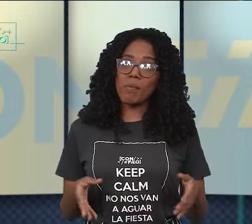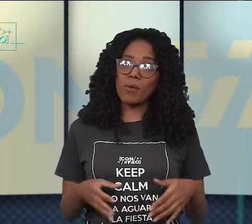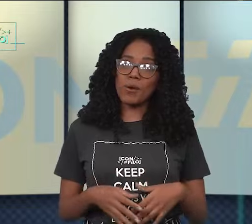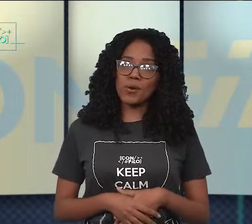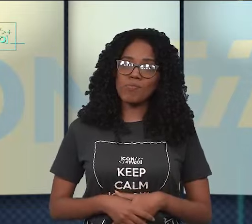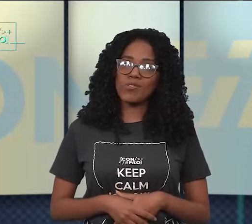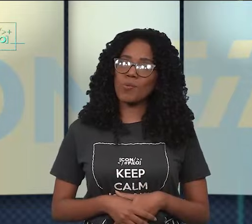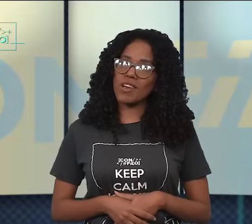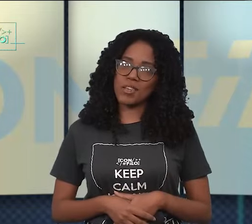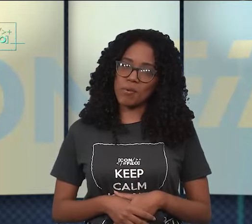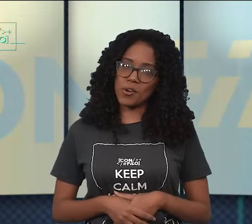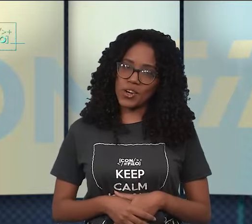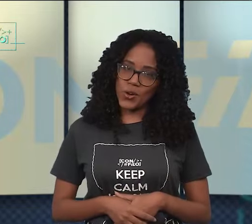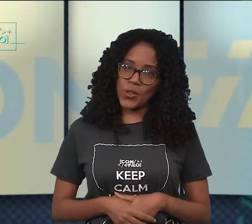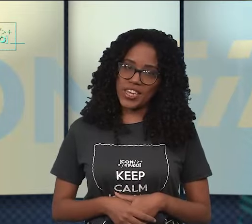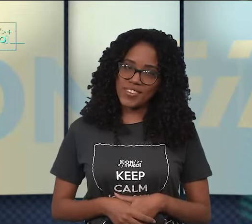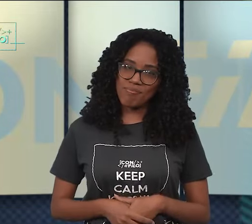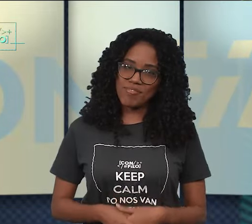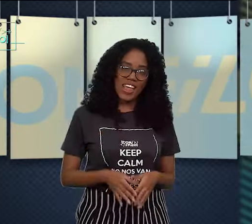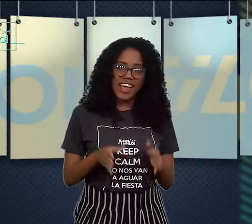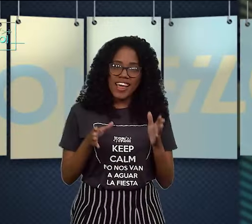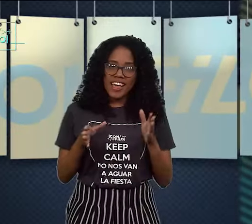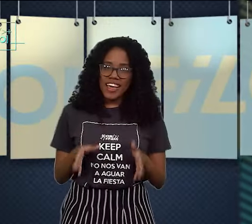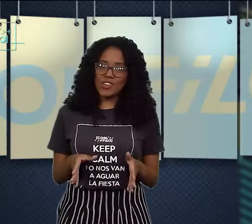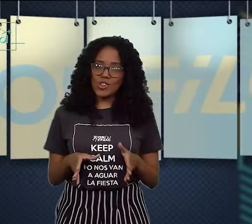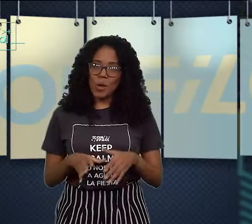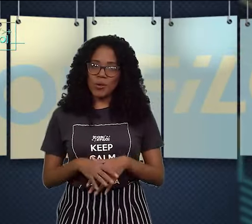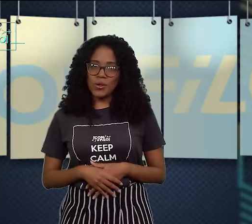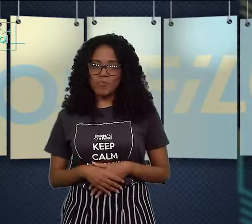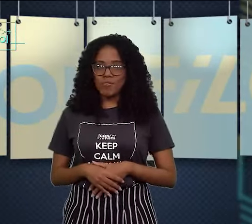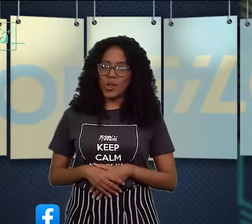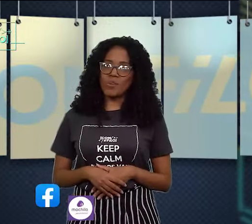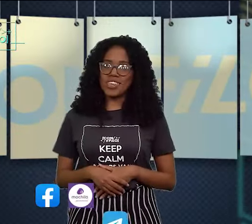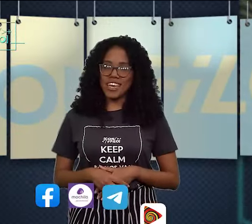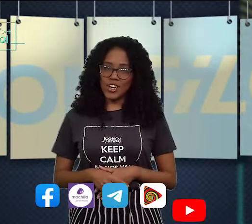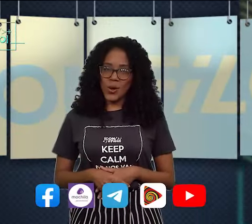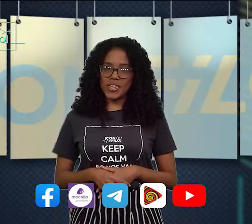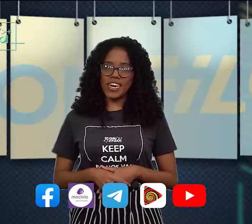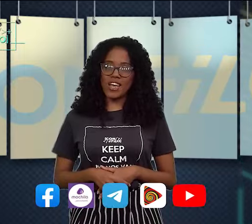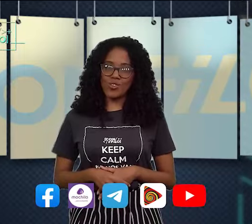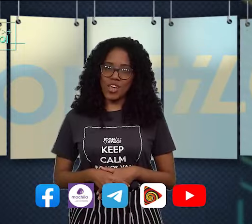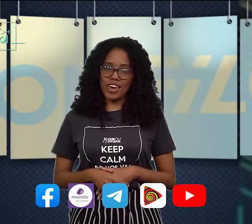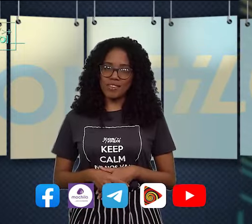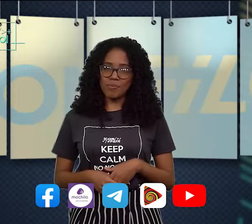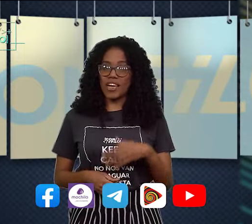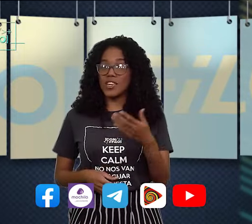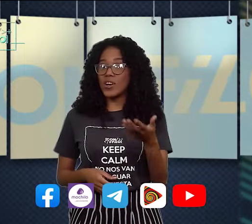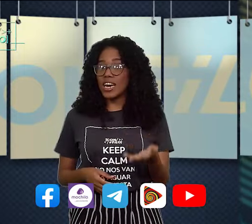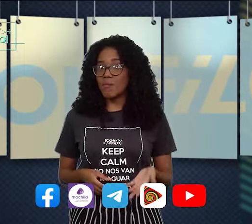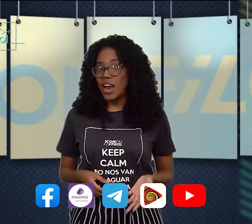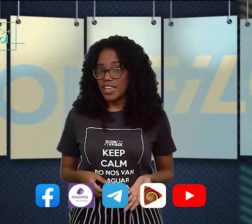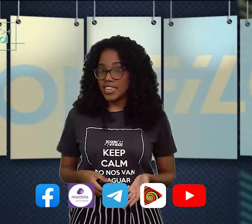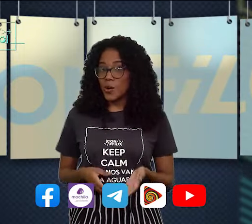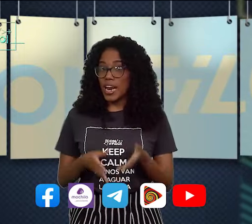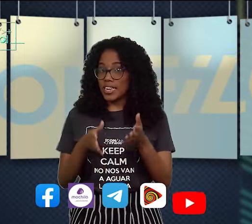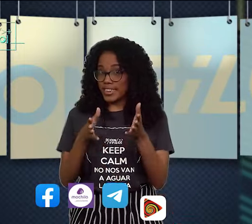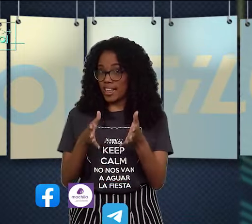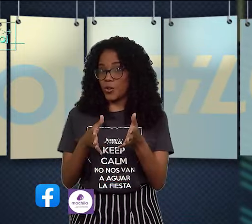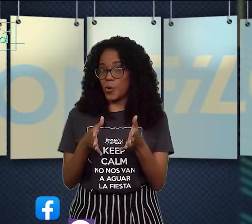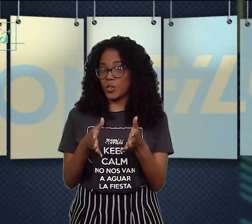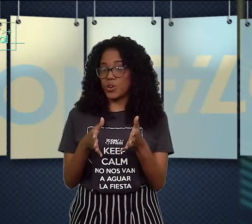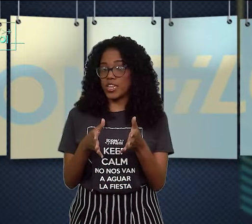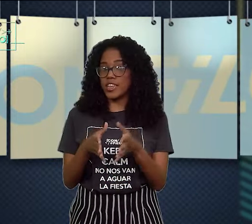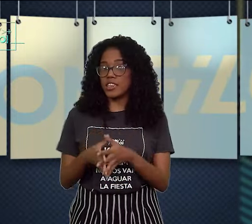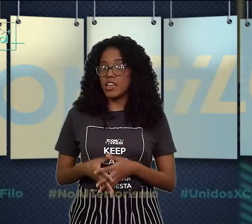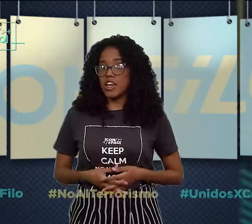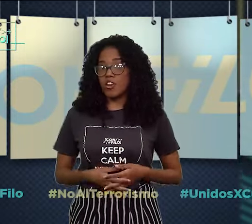porque aman al pueblo. No puede ser peor que nos odien. Esto es todo por hoy. No olvides seguirnos en nuestras redes sociales. Por ahí colgaremos la gaceta con la lista